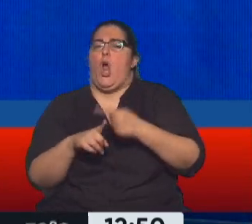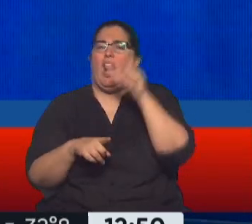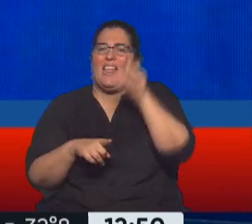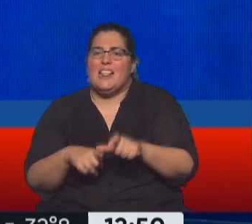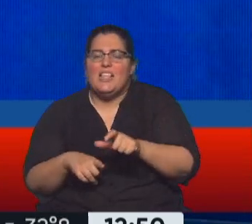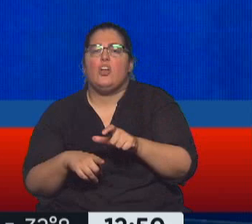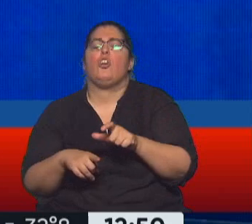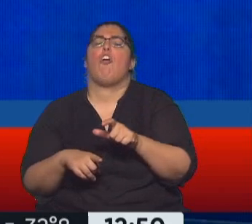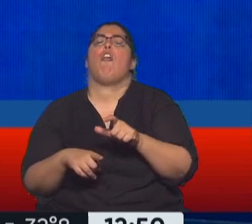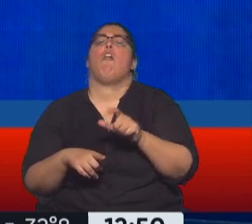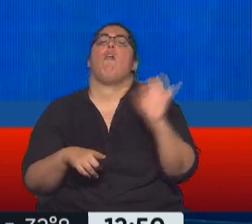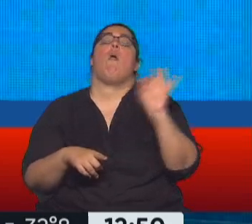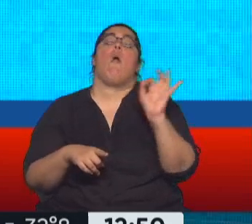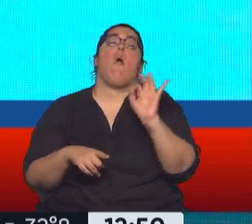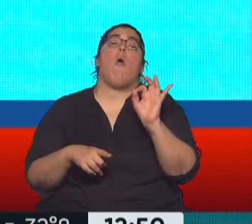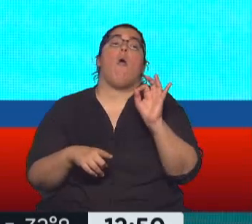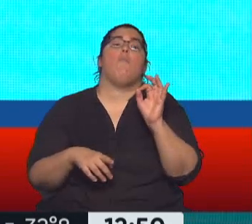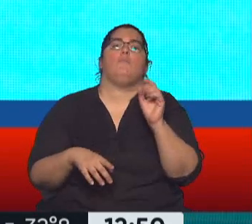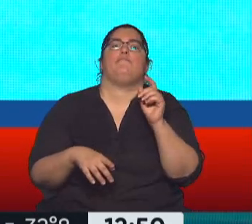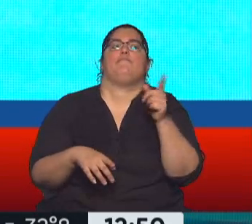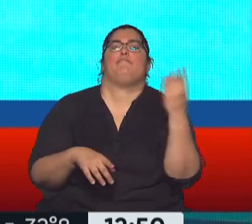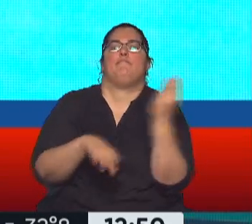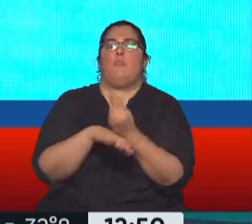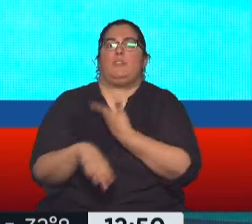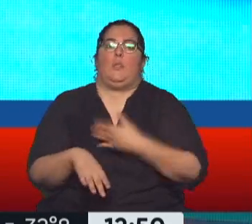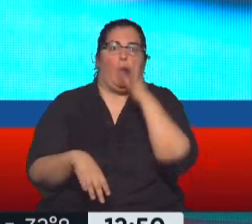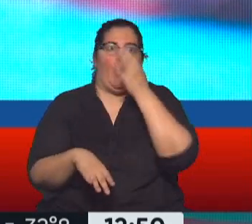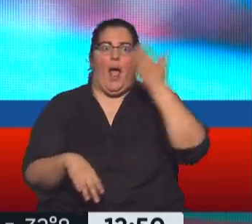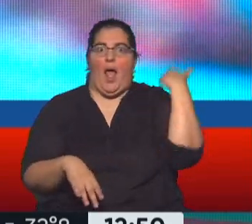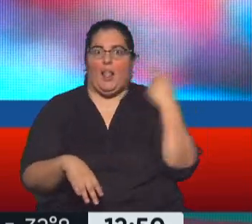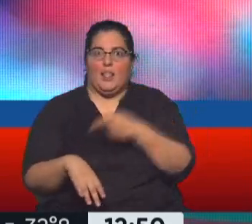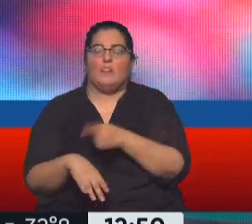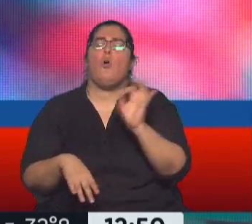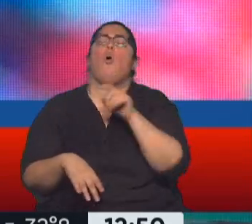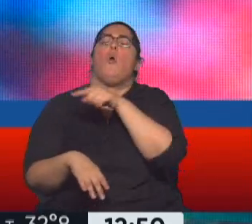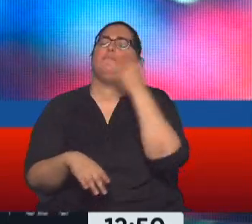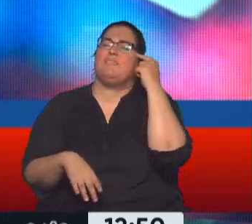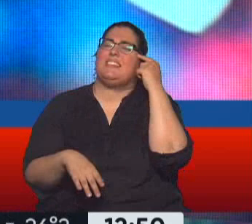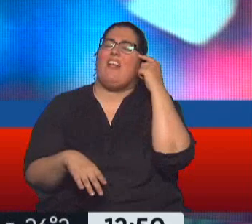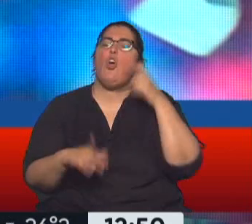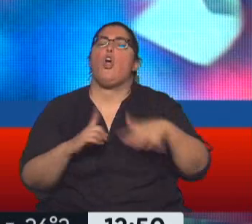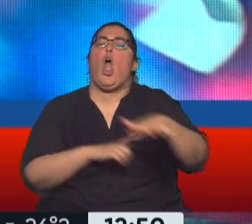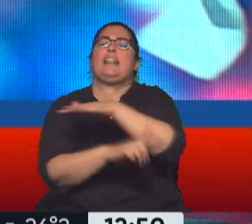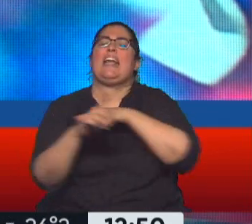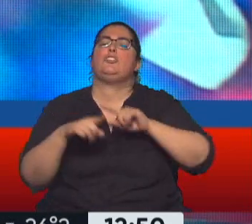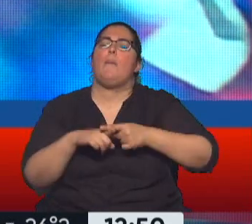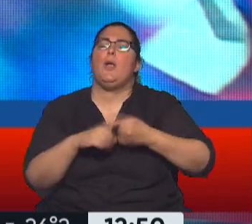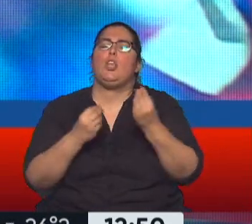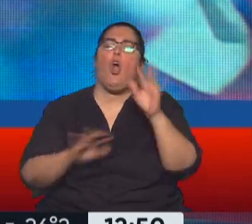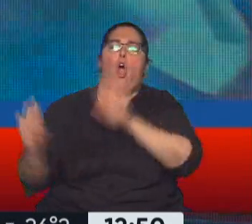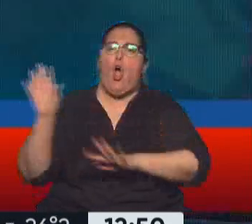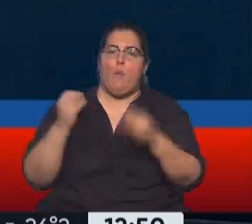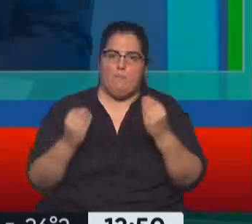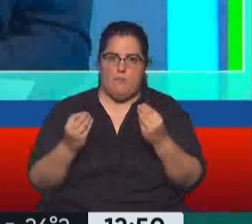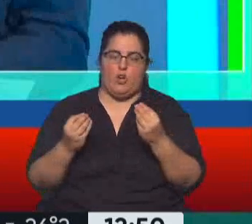jugando en una instancia que hasta ahora no había jugado, o estamos hablando de un contexto político, de cómo se ordena ese contexto político. No, creo que es